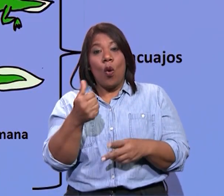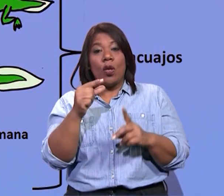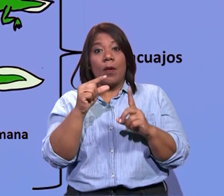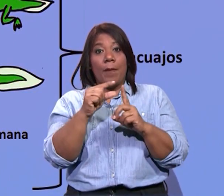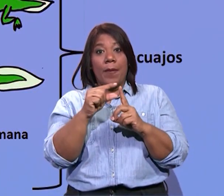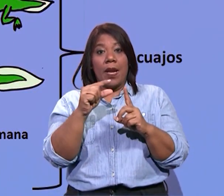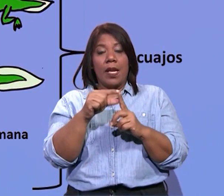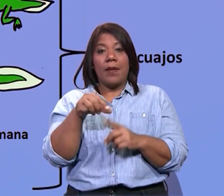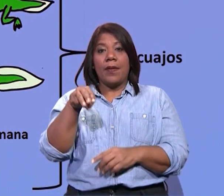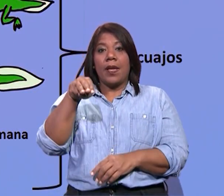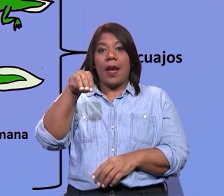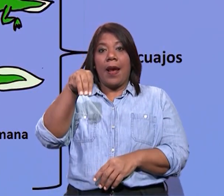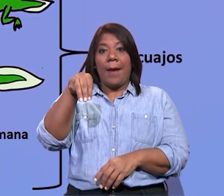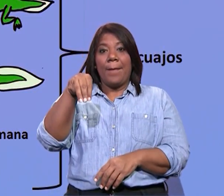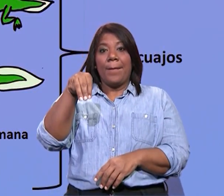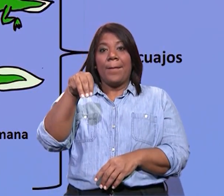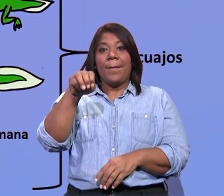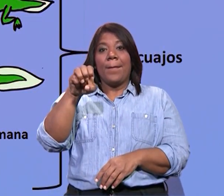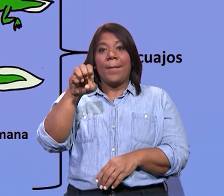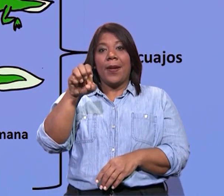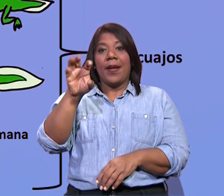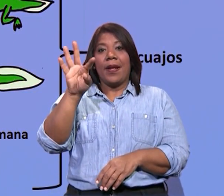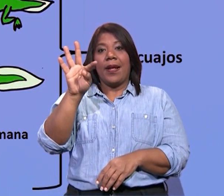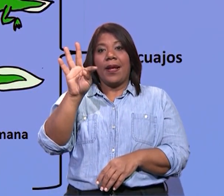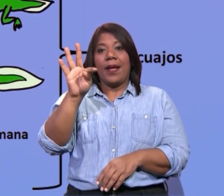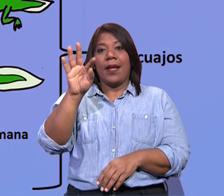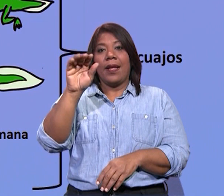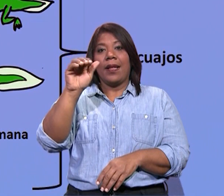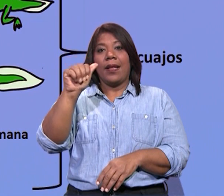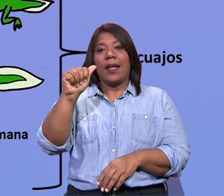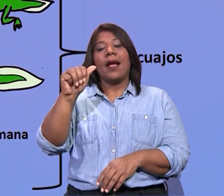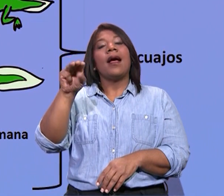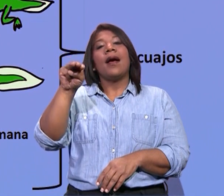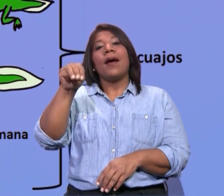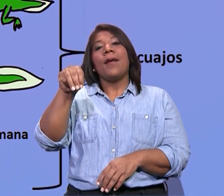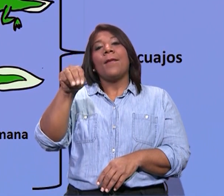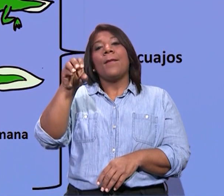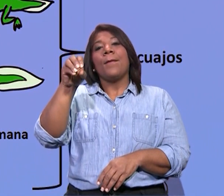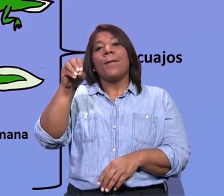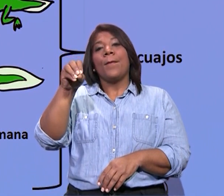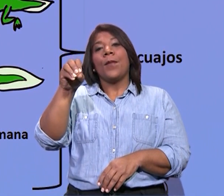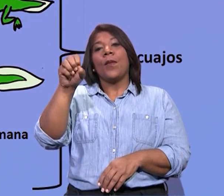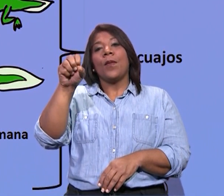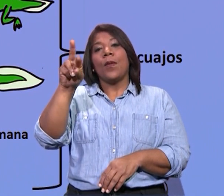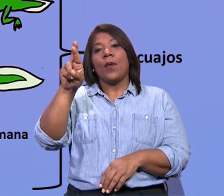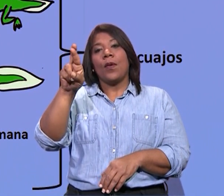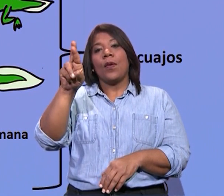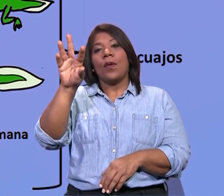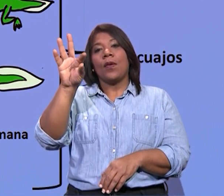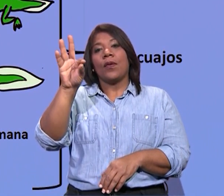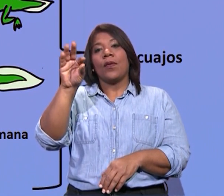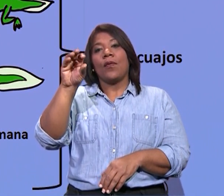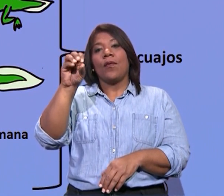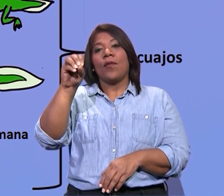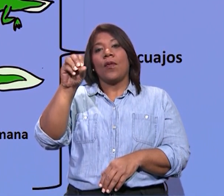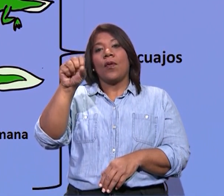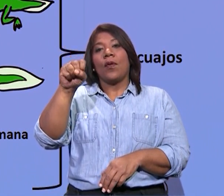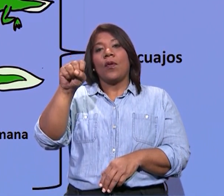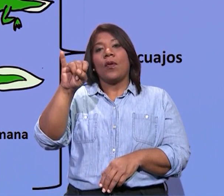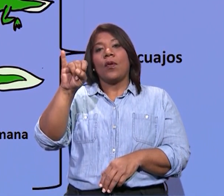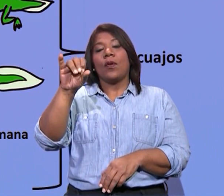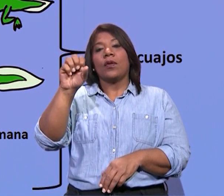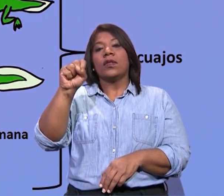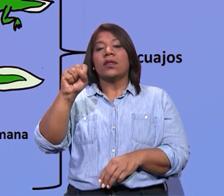metamorfosis. Otro término, lo anotamos. Metamorfosis es un ciclo de vida donde ocurren una serie de